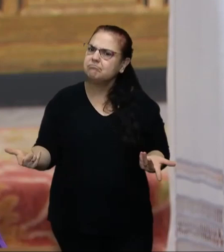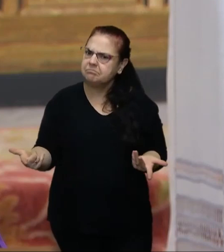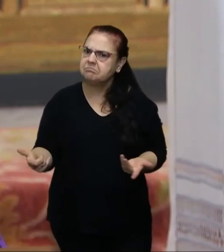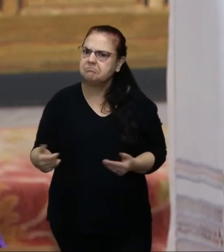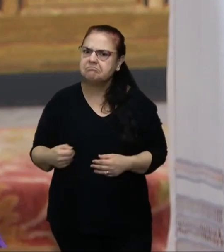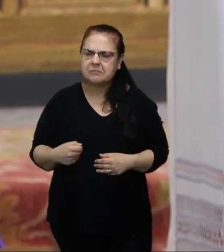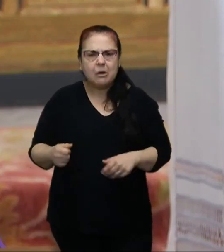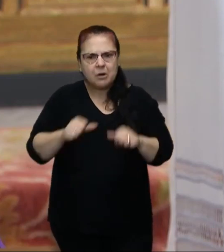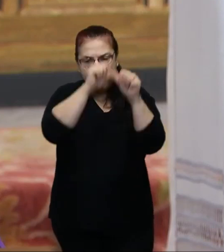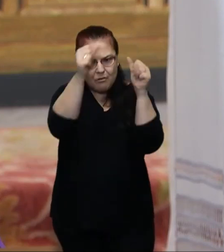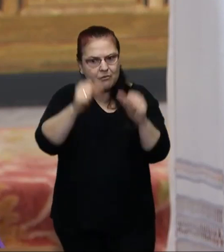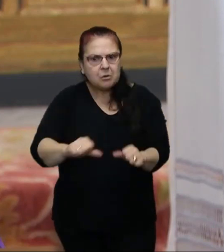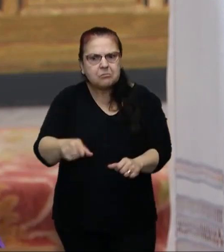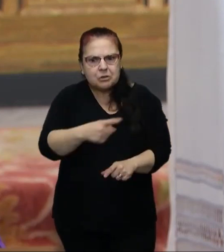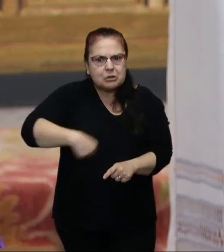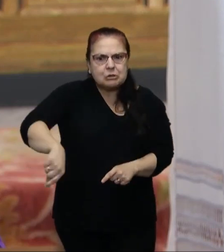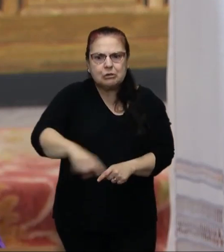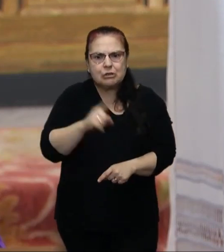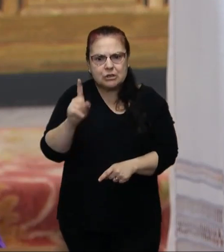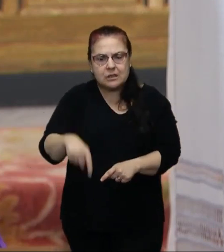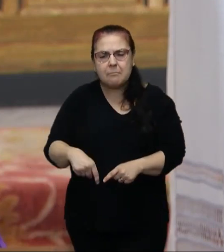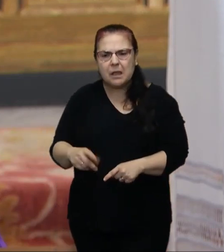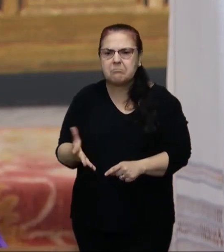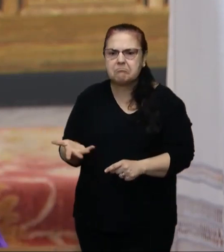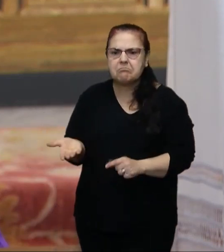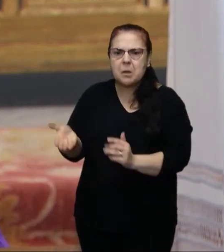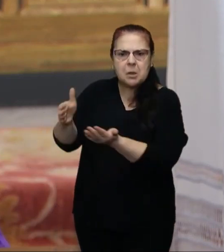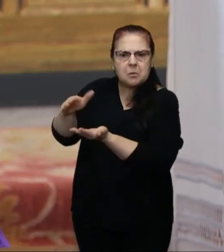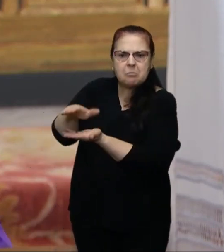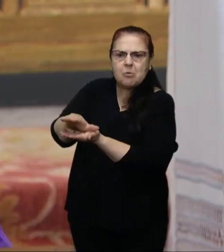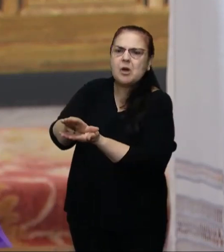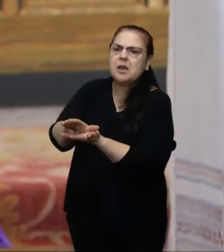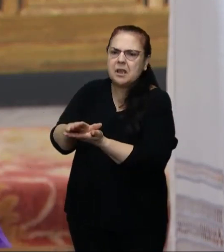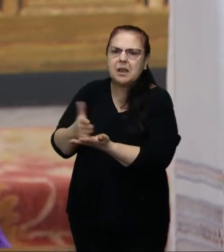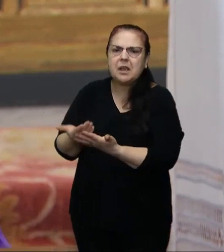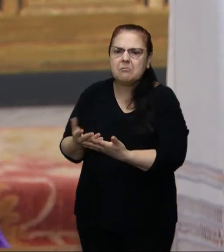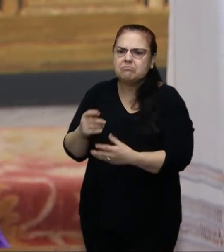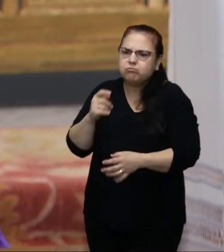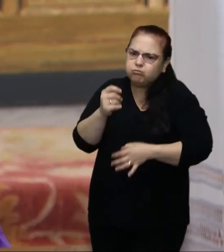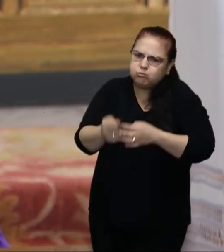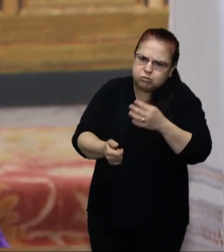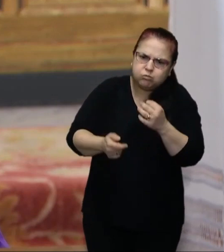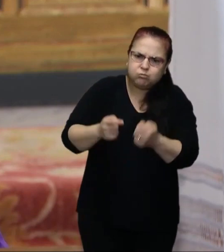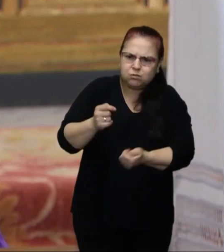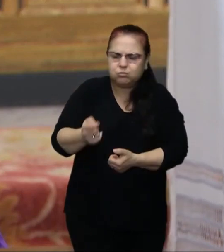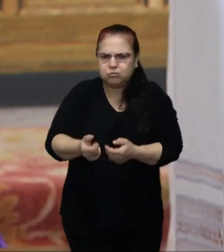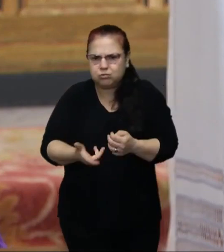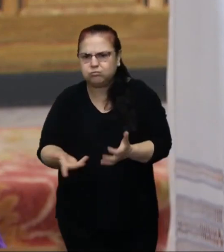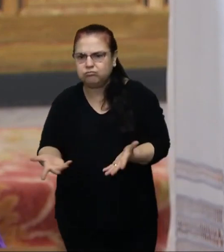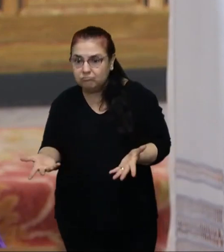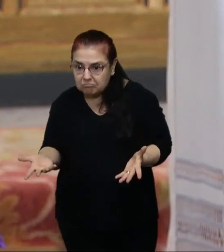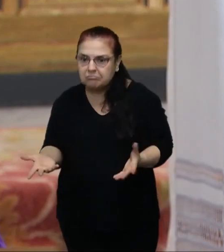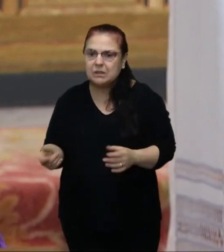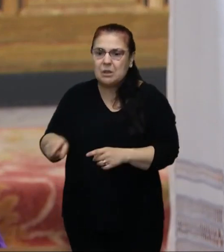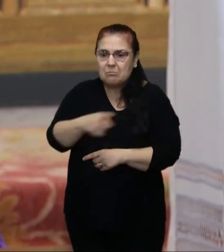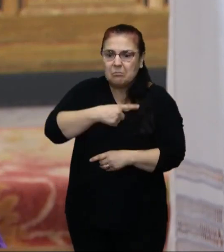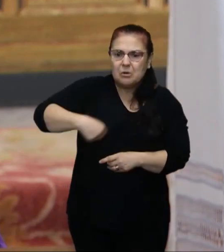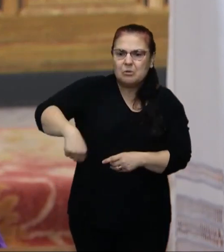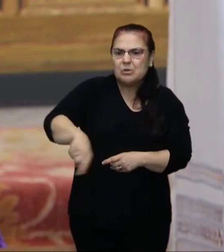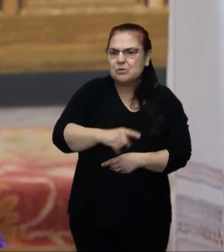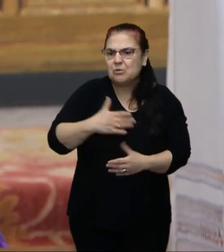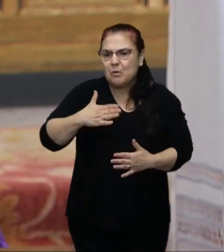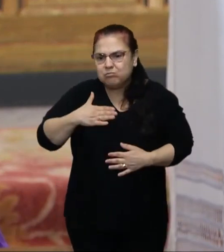manera tenemos que ir muriendo a nosotros mismos, tenemos que ir subiendo a nuestro propio